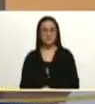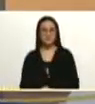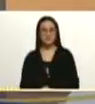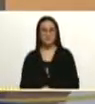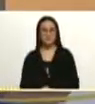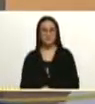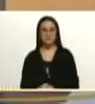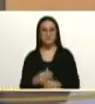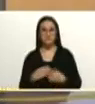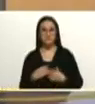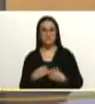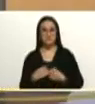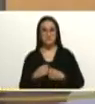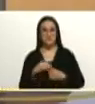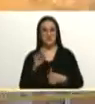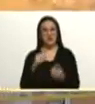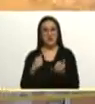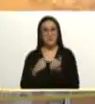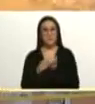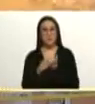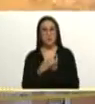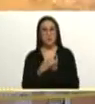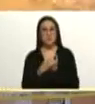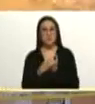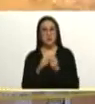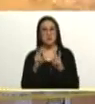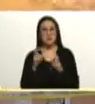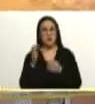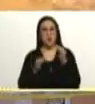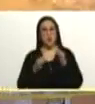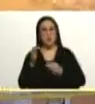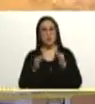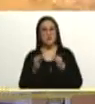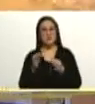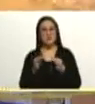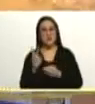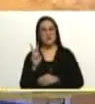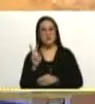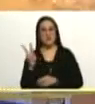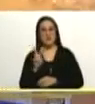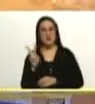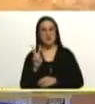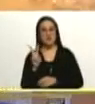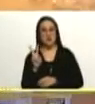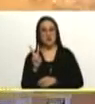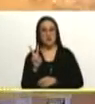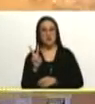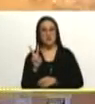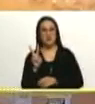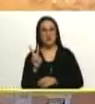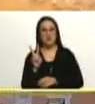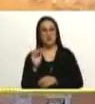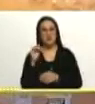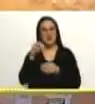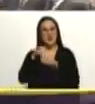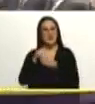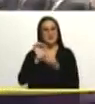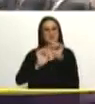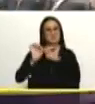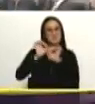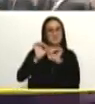Y apoya firmemente la causa de justicia de la parte venezolana al oponerse a la injerencia del